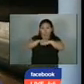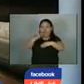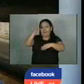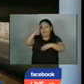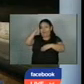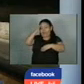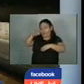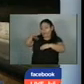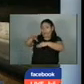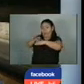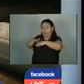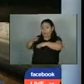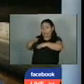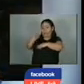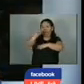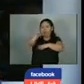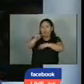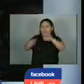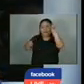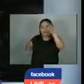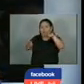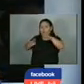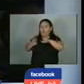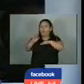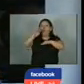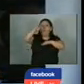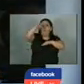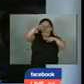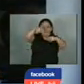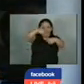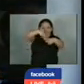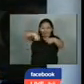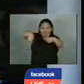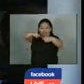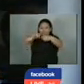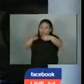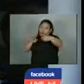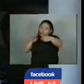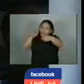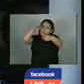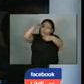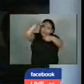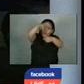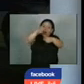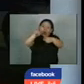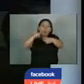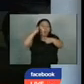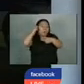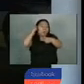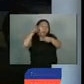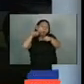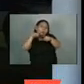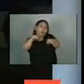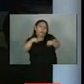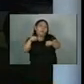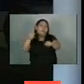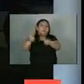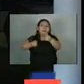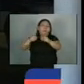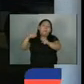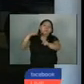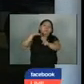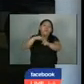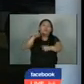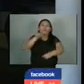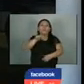les repito, de Apopa hacia San Salvador. Un hecho lamentable, una persona atropellada en carretera troncal del norte.